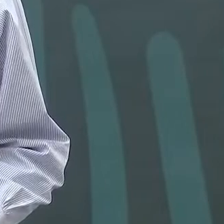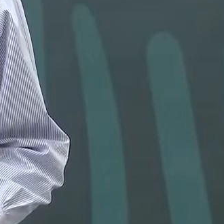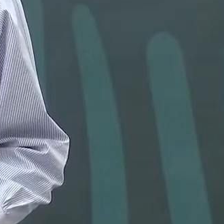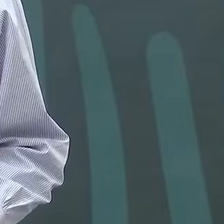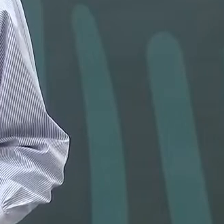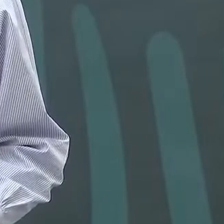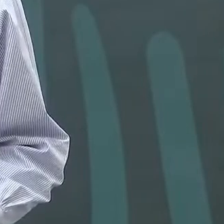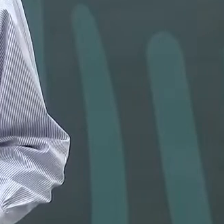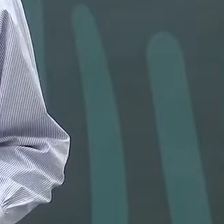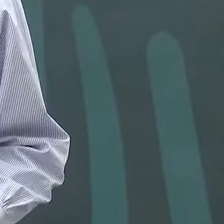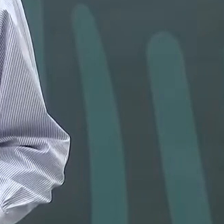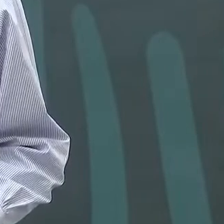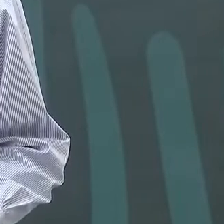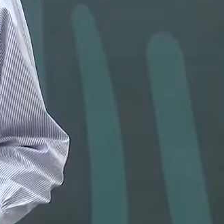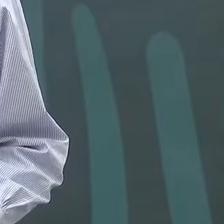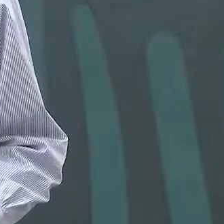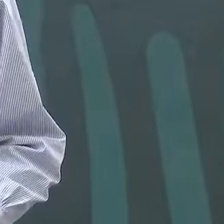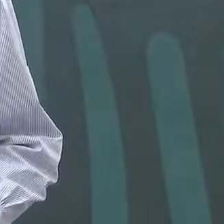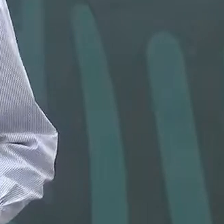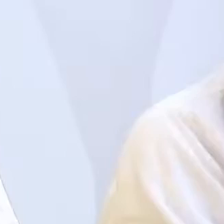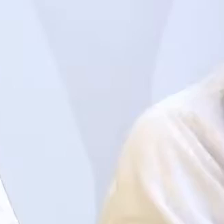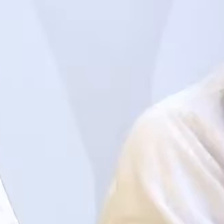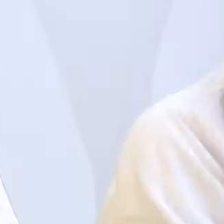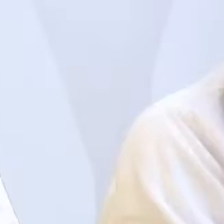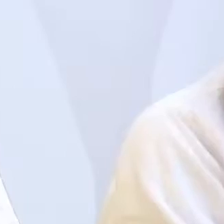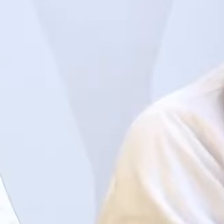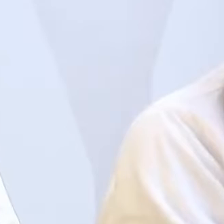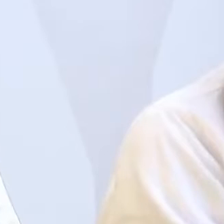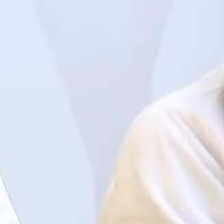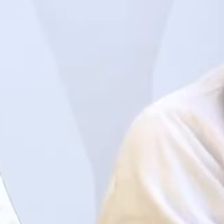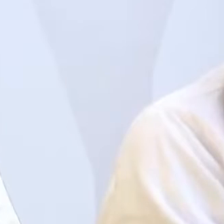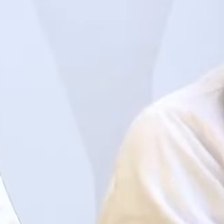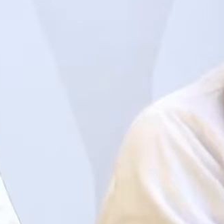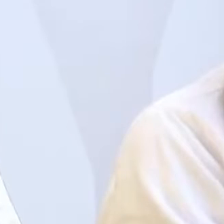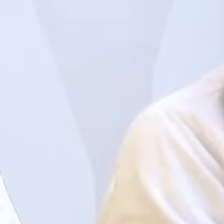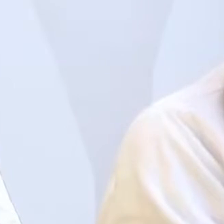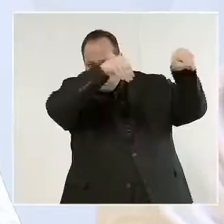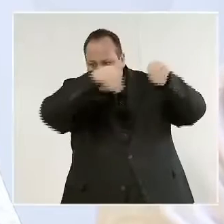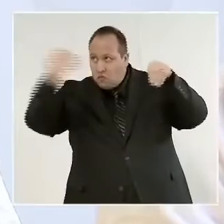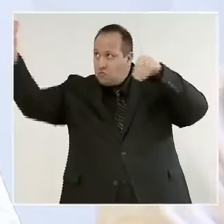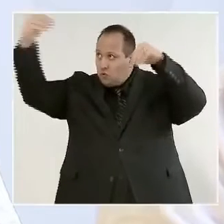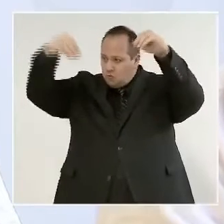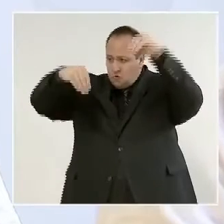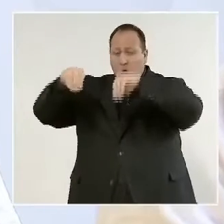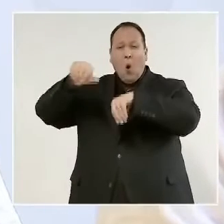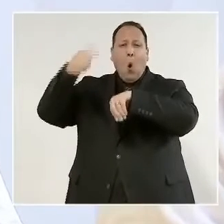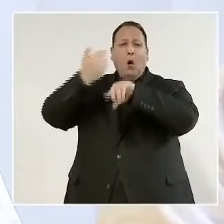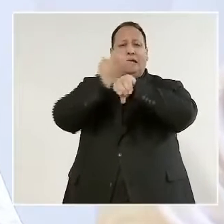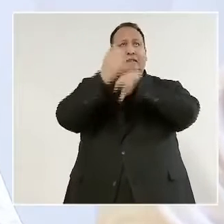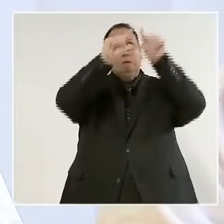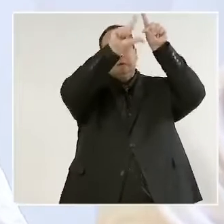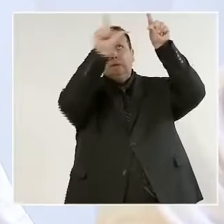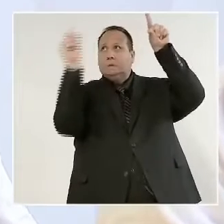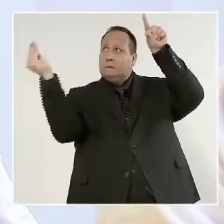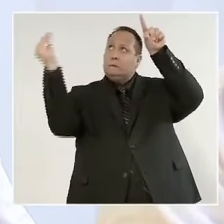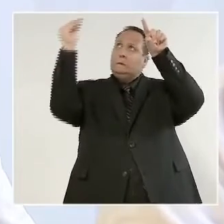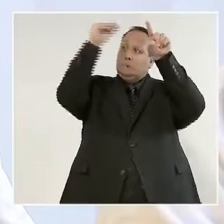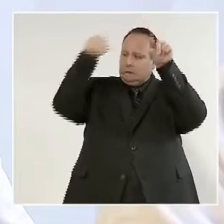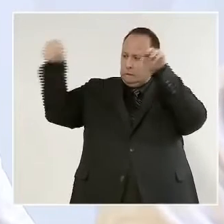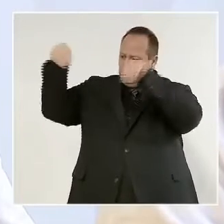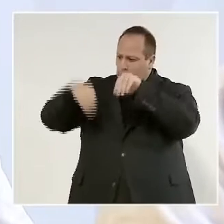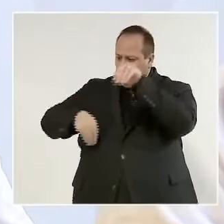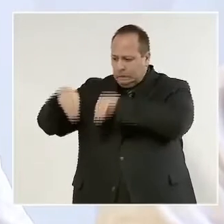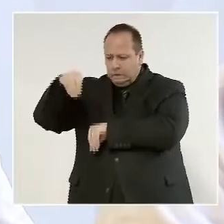como los que han llegado a buscarse la vida de otros estados. Es un